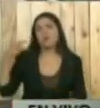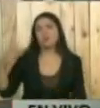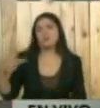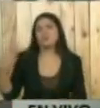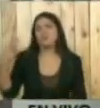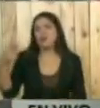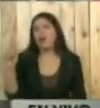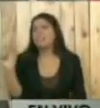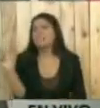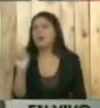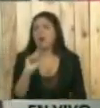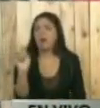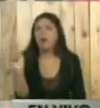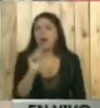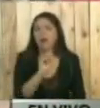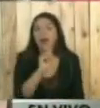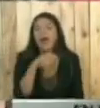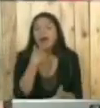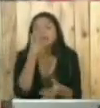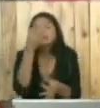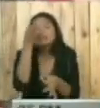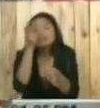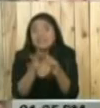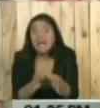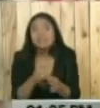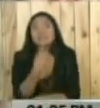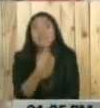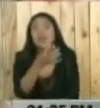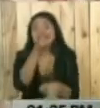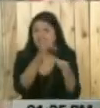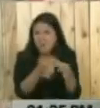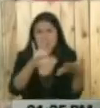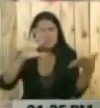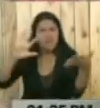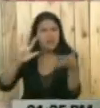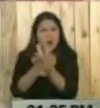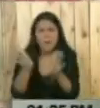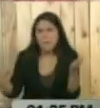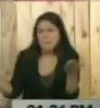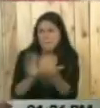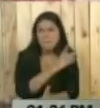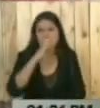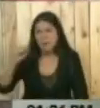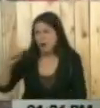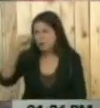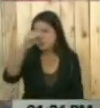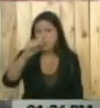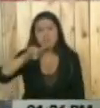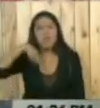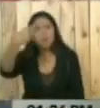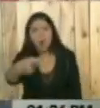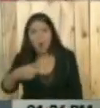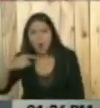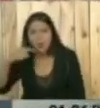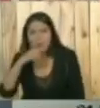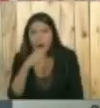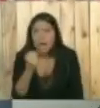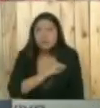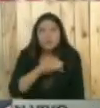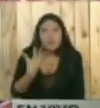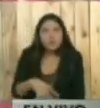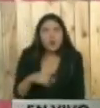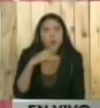los meses, llegó septiembre, dijeron que en septiembre sí acababa Maduro, llegó octubre, ahora nos quieren asustar con